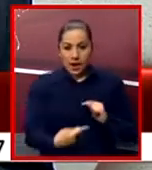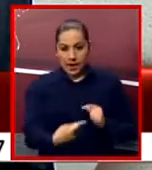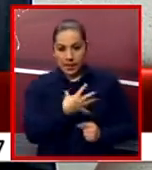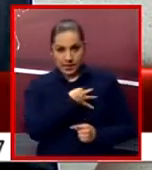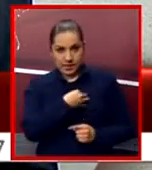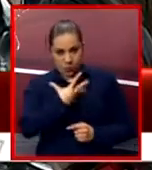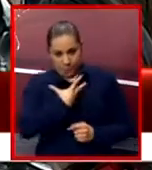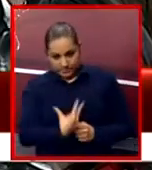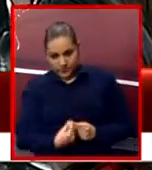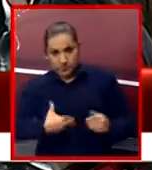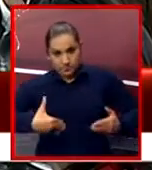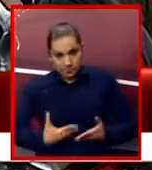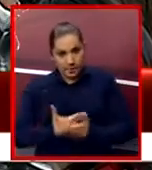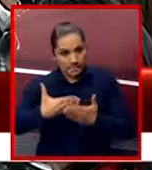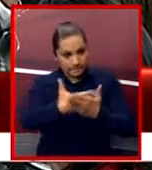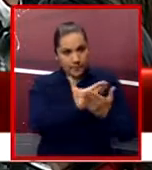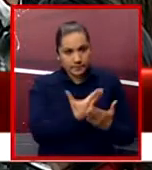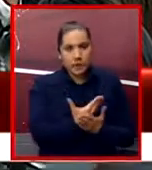del nacimiento,